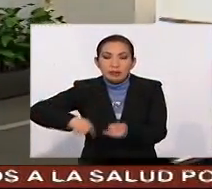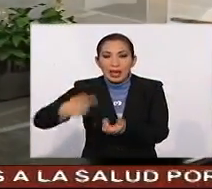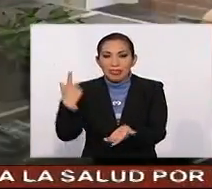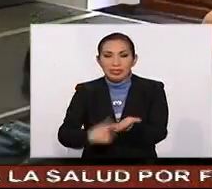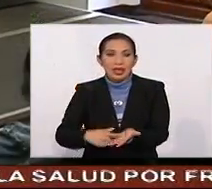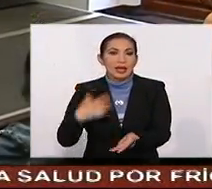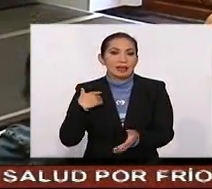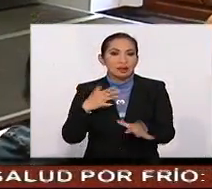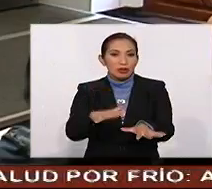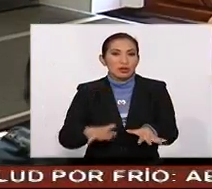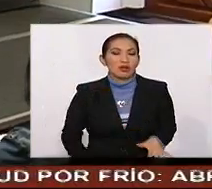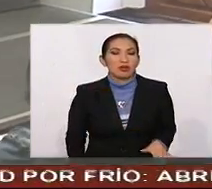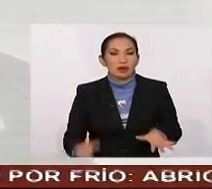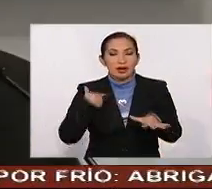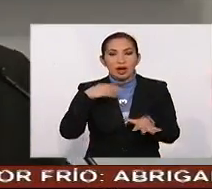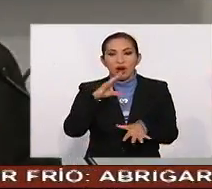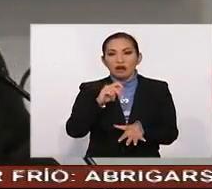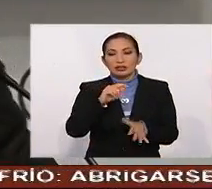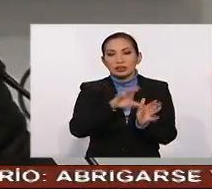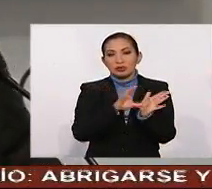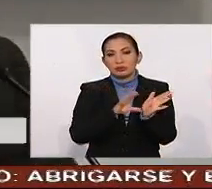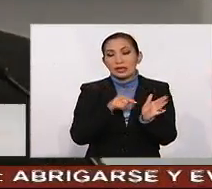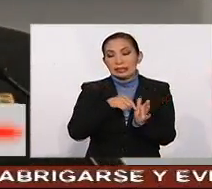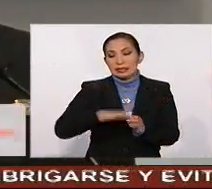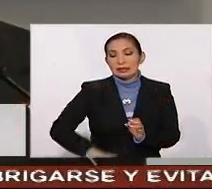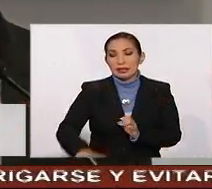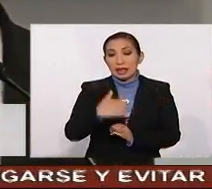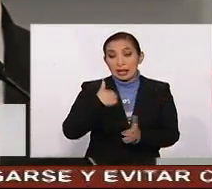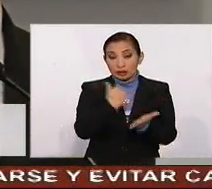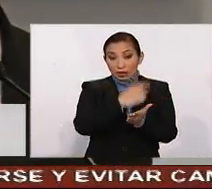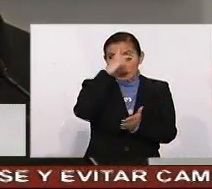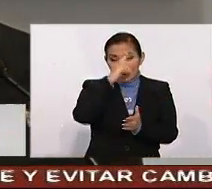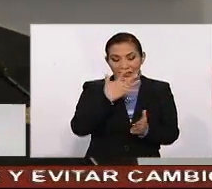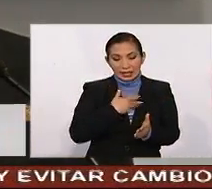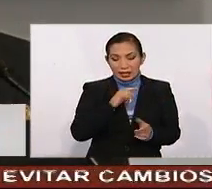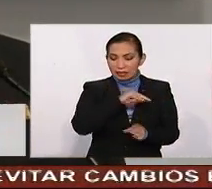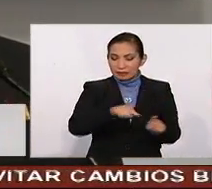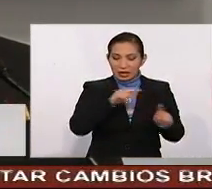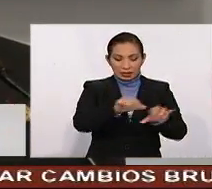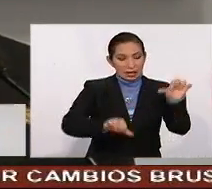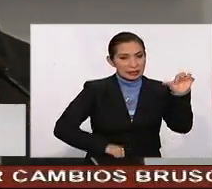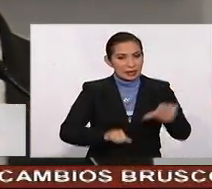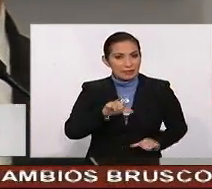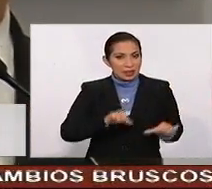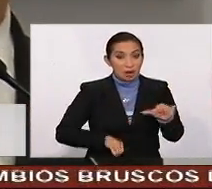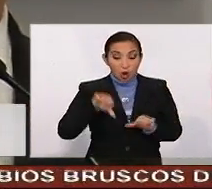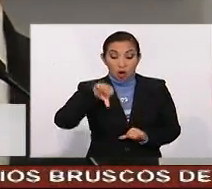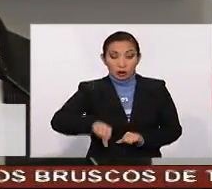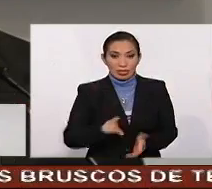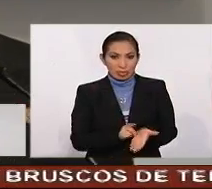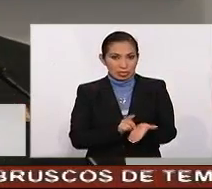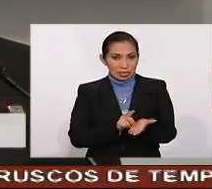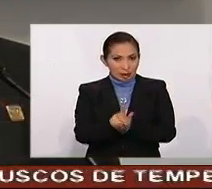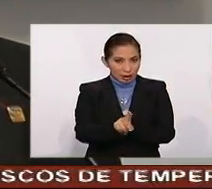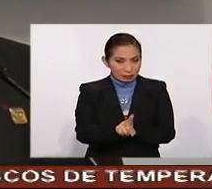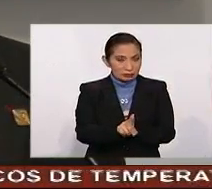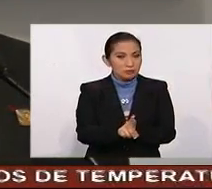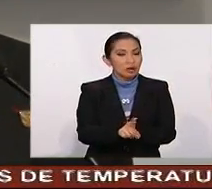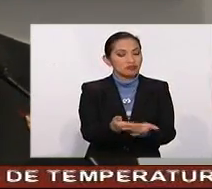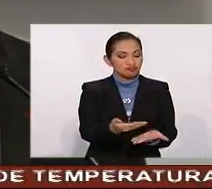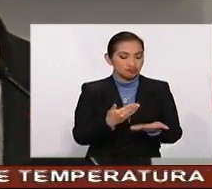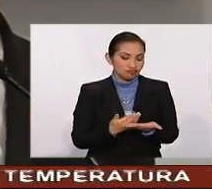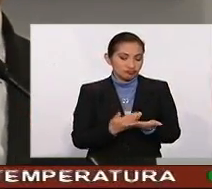Pleno de la Asamblea Constituyente. La Ciudad de México tiene varias líneas de acción hoy derechos que